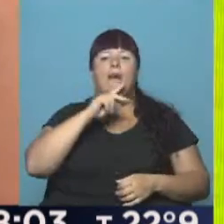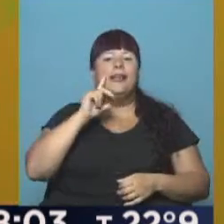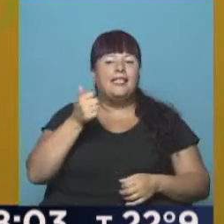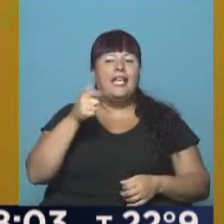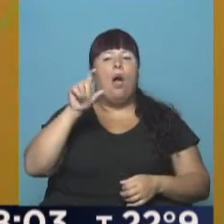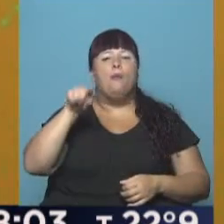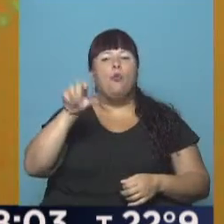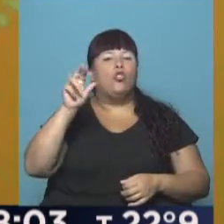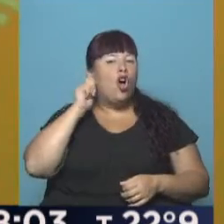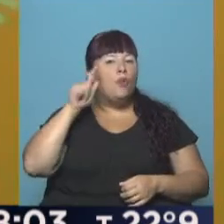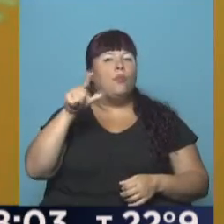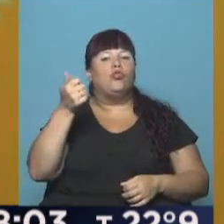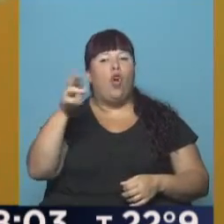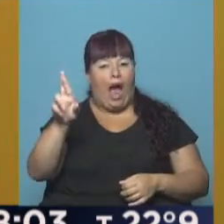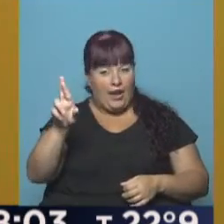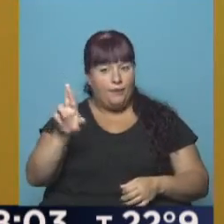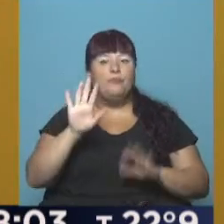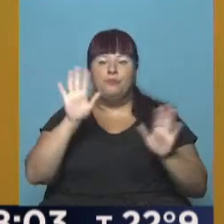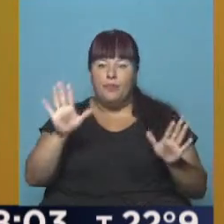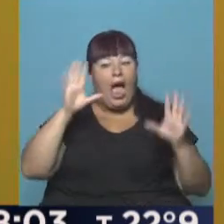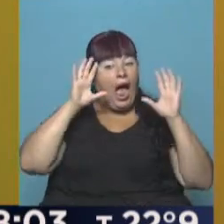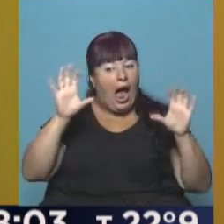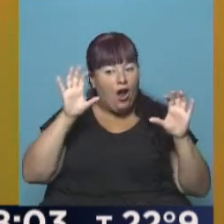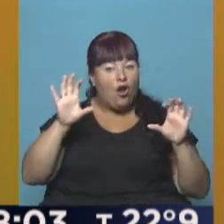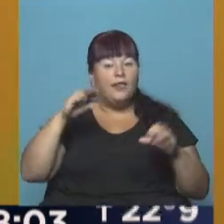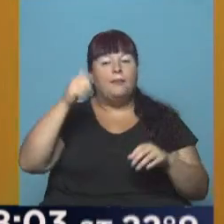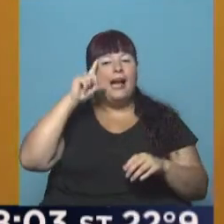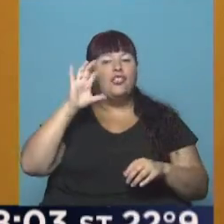amnistía.org. .org.ar. Sí, no olviden a